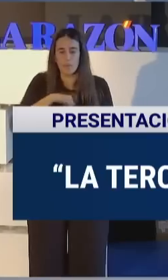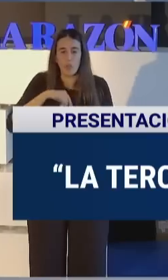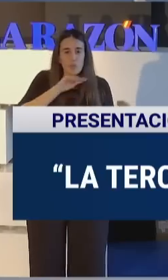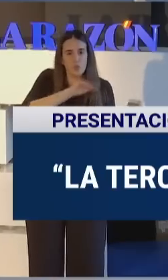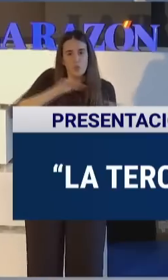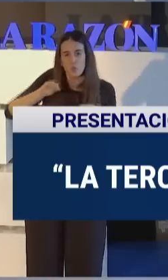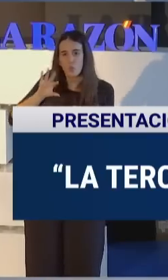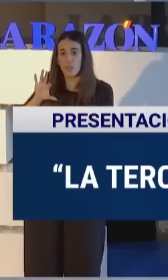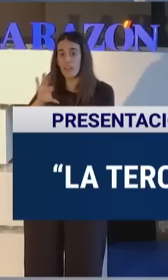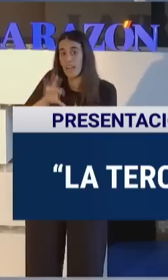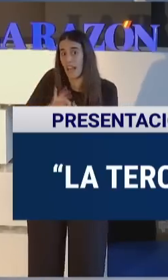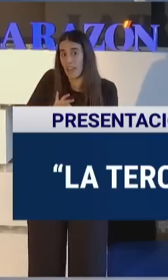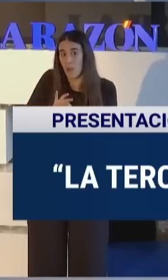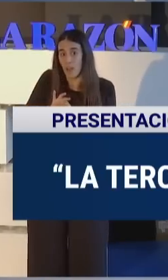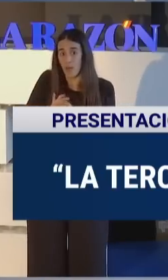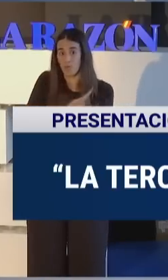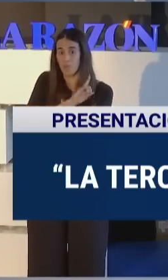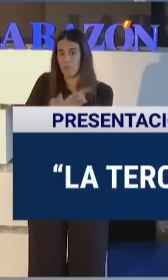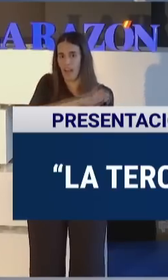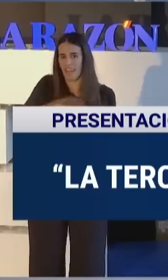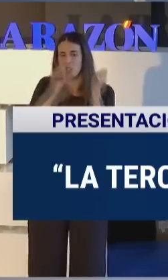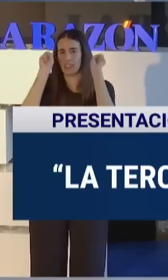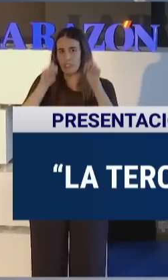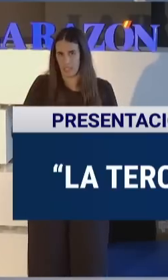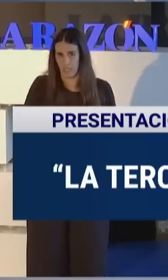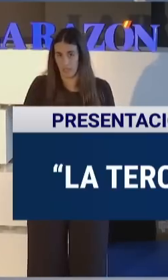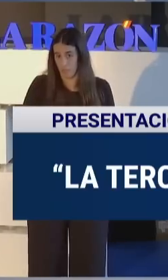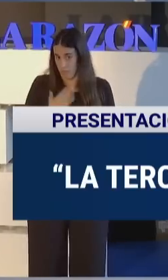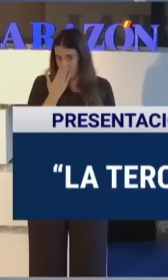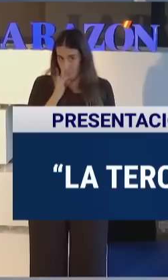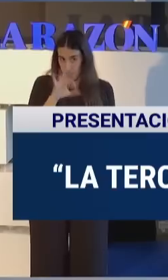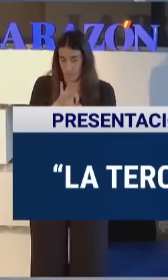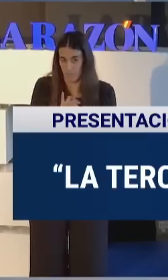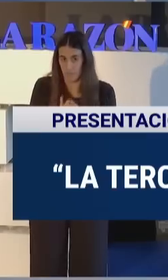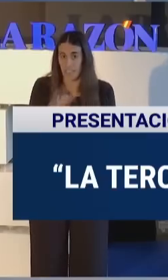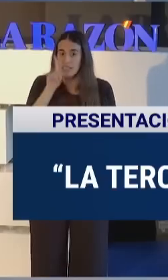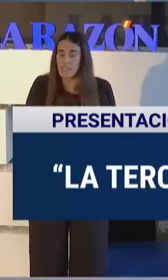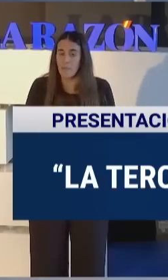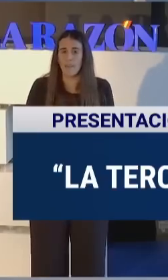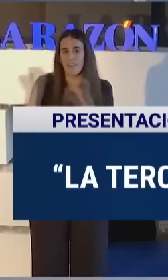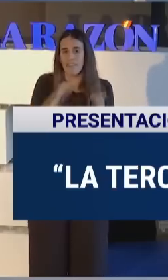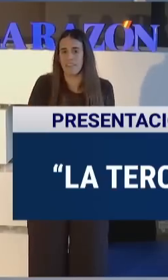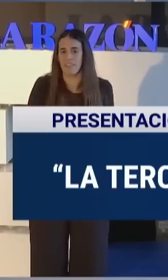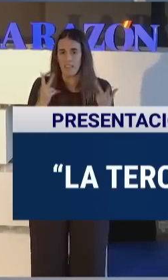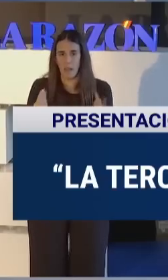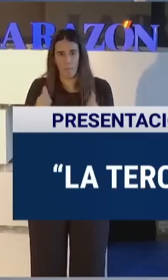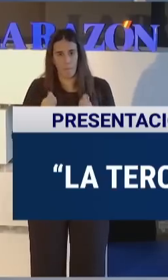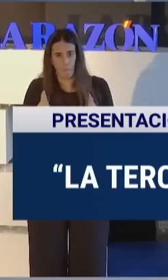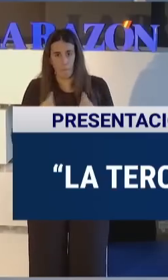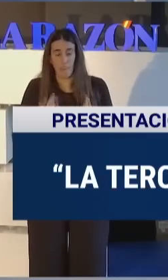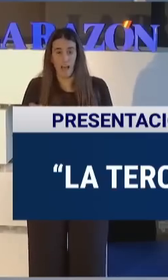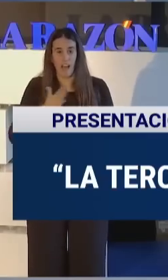en el principio de no agresión, esto es un tema no menor, lo remarco, y en defensa del derecho a la vida, a la libertad y a la